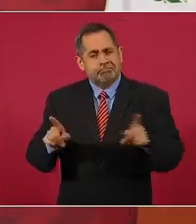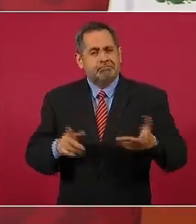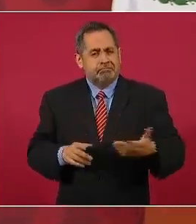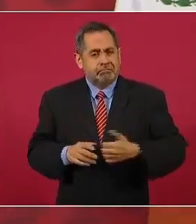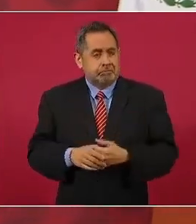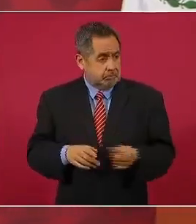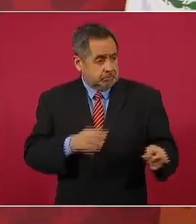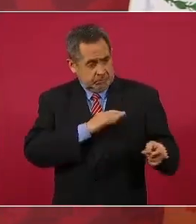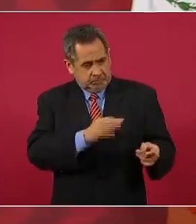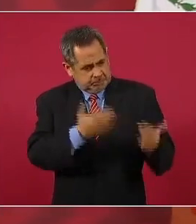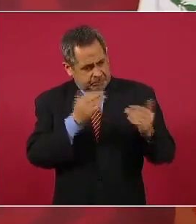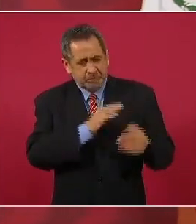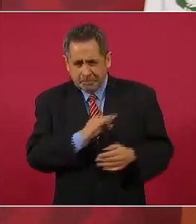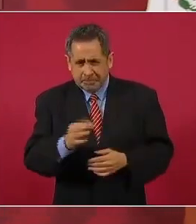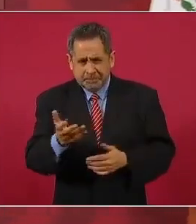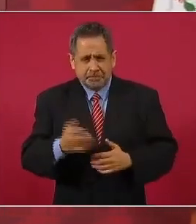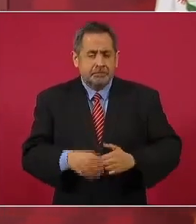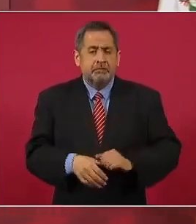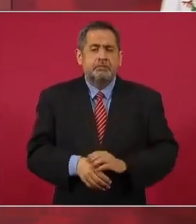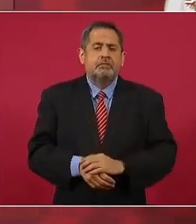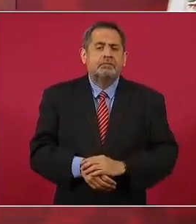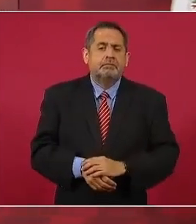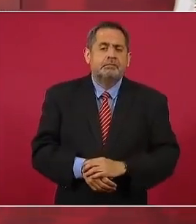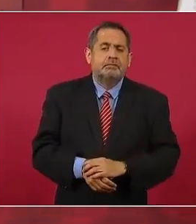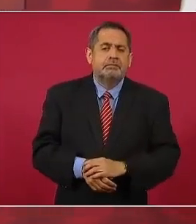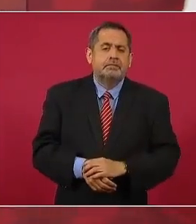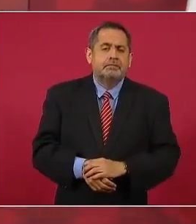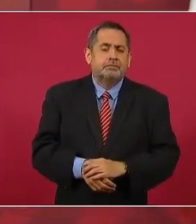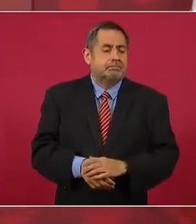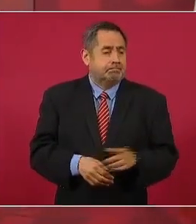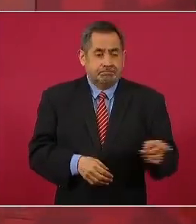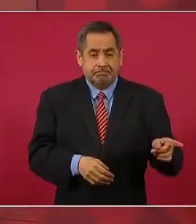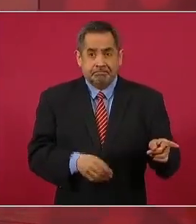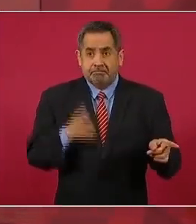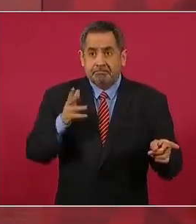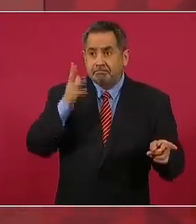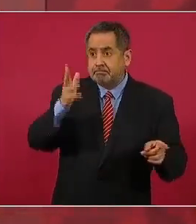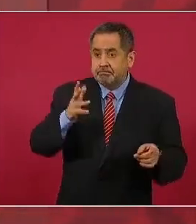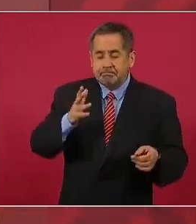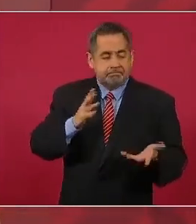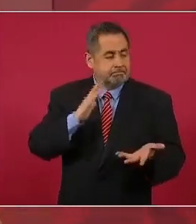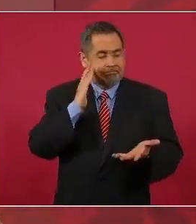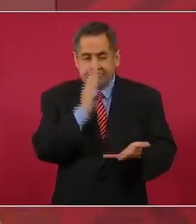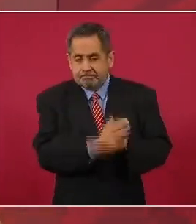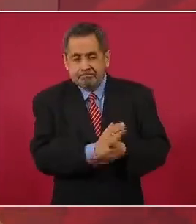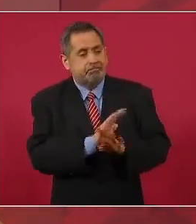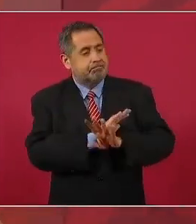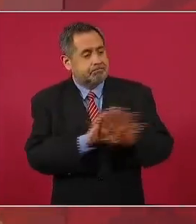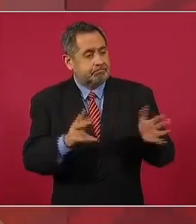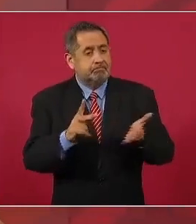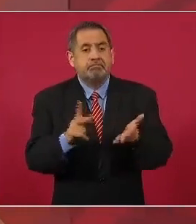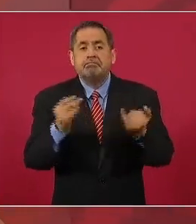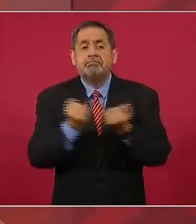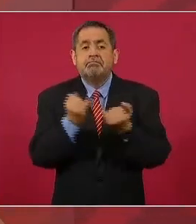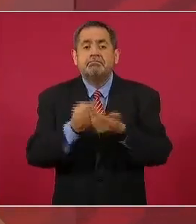Lo pueden hacer, porque no se va a poder ya hacer lo